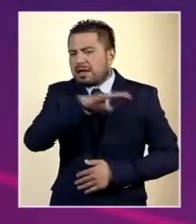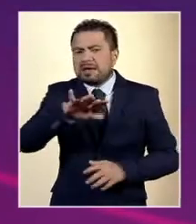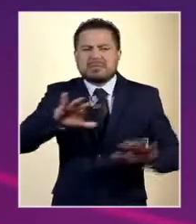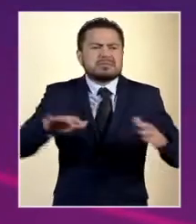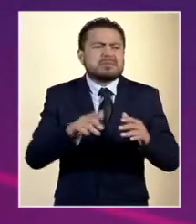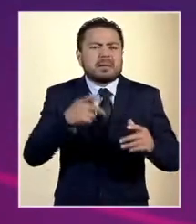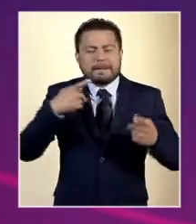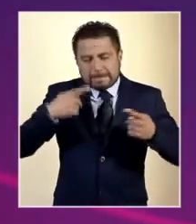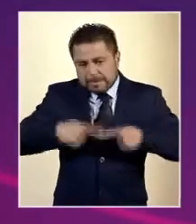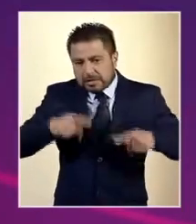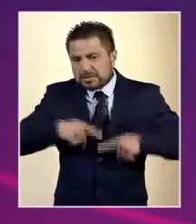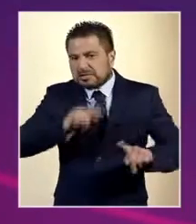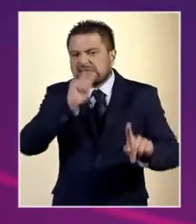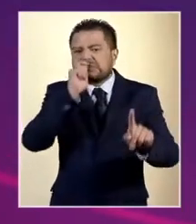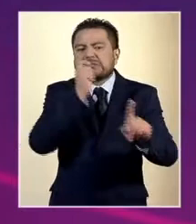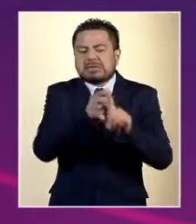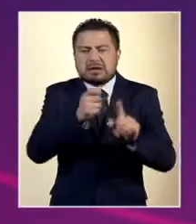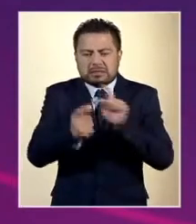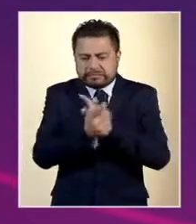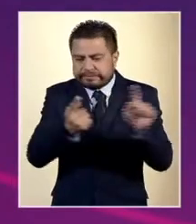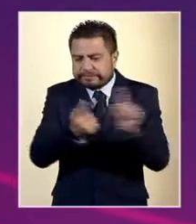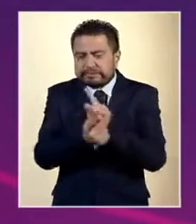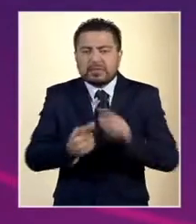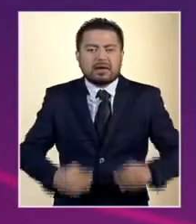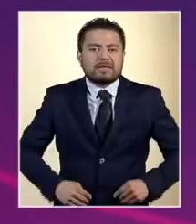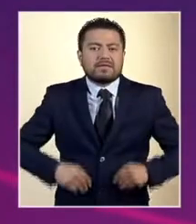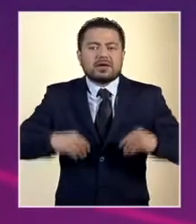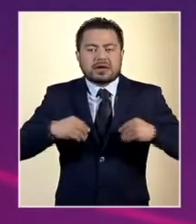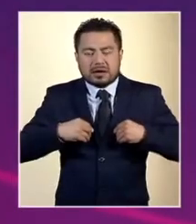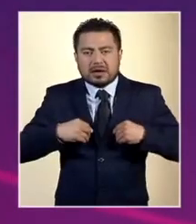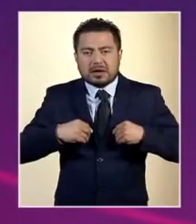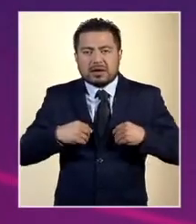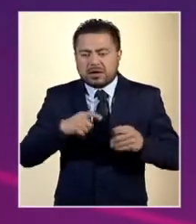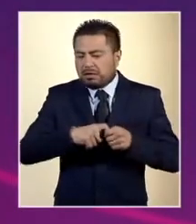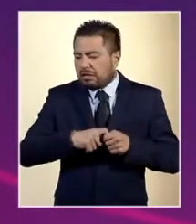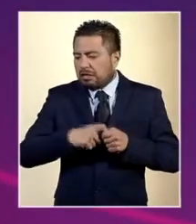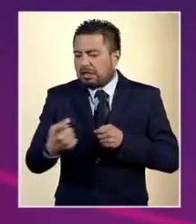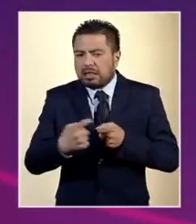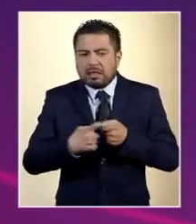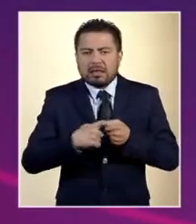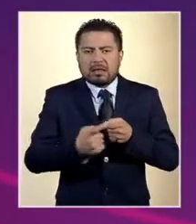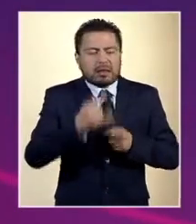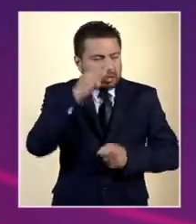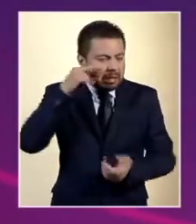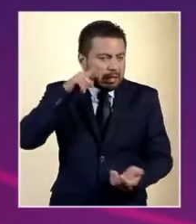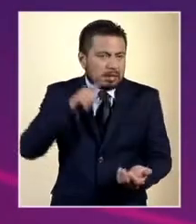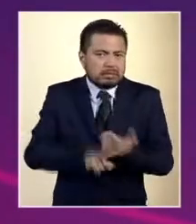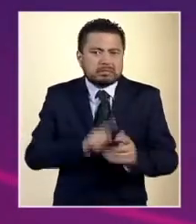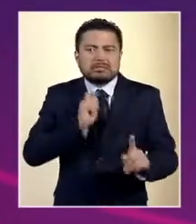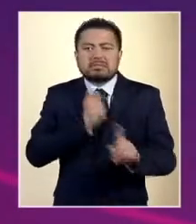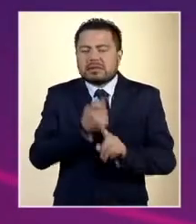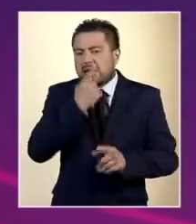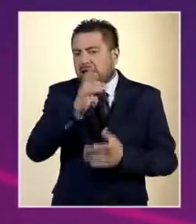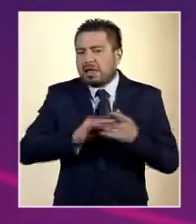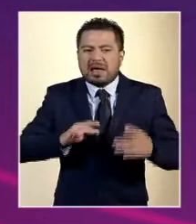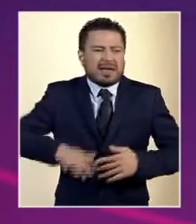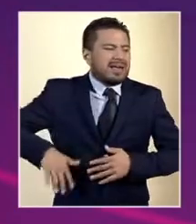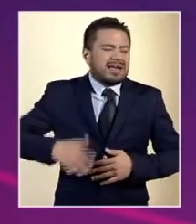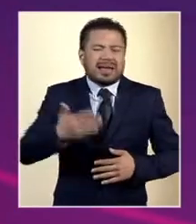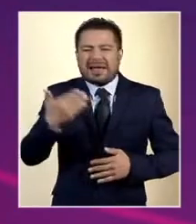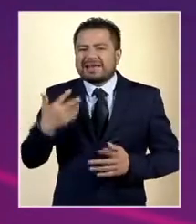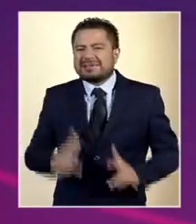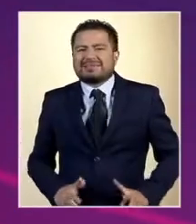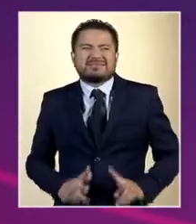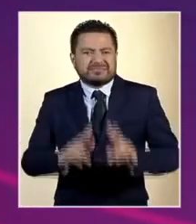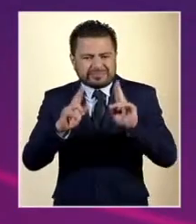son personas que se encuentran viviendo en condiciones de exclusión y de invisibilidad. Y decíamos antes de salir